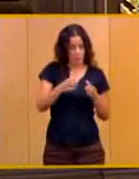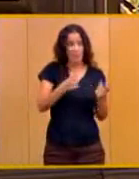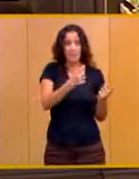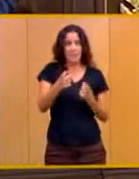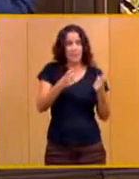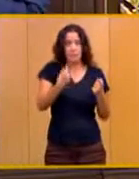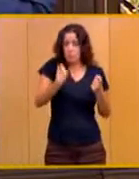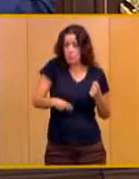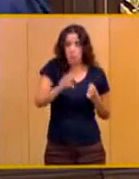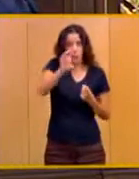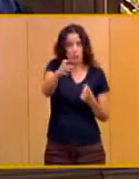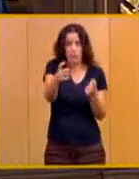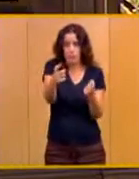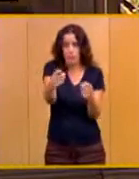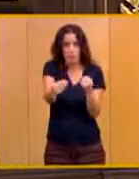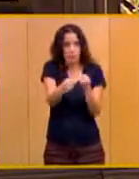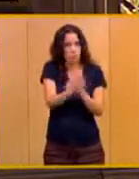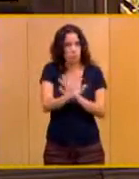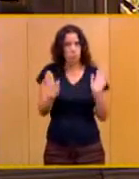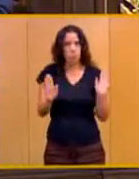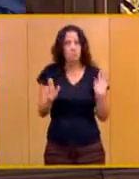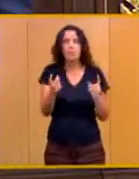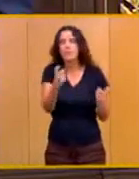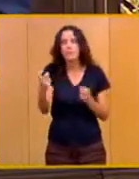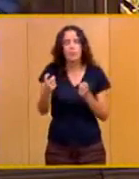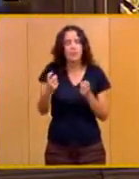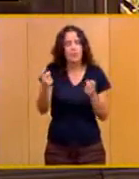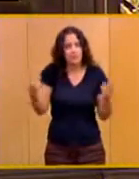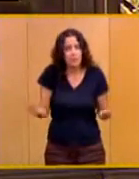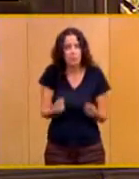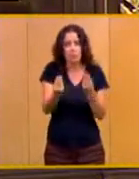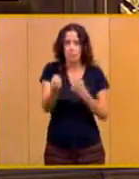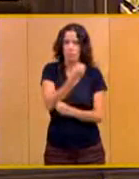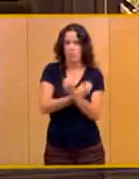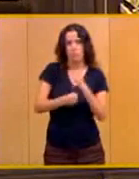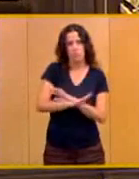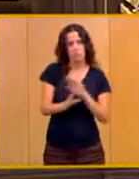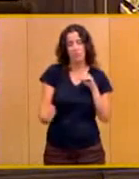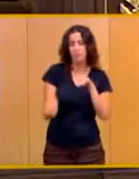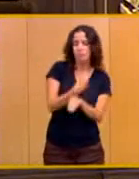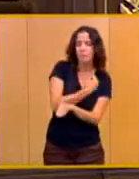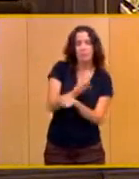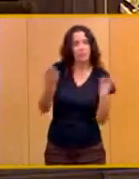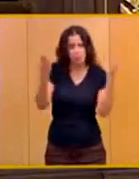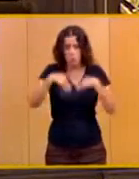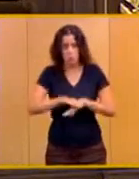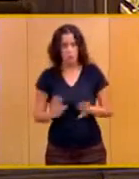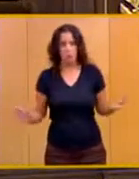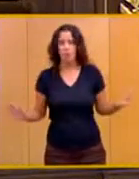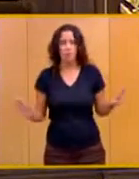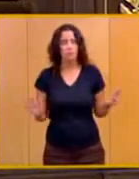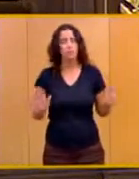duda alguna. Sí, la recuperación económica. No hay contradicción, pero, señor